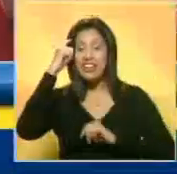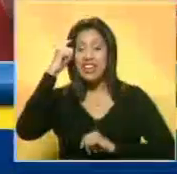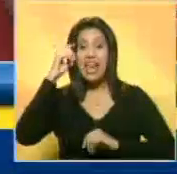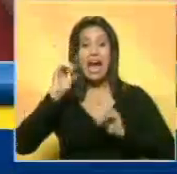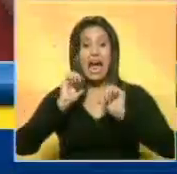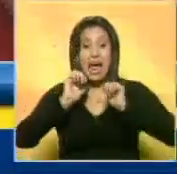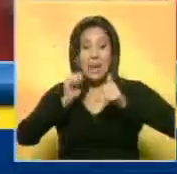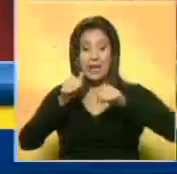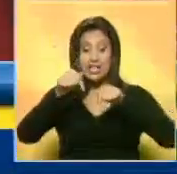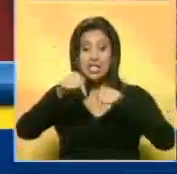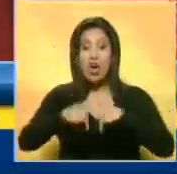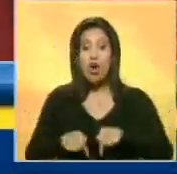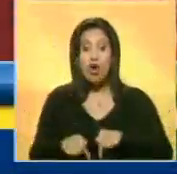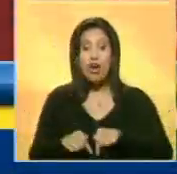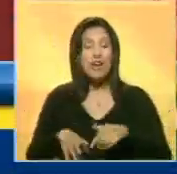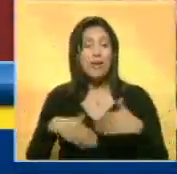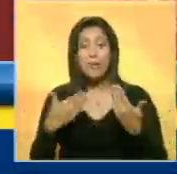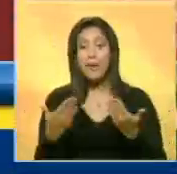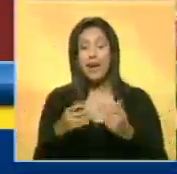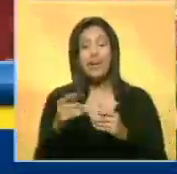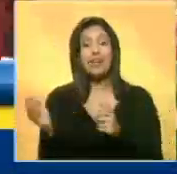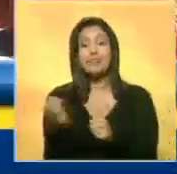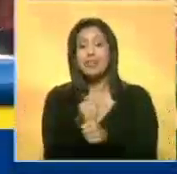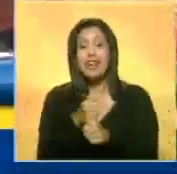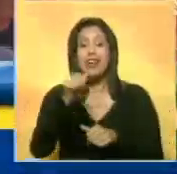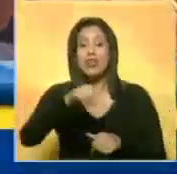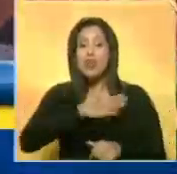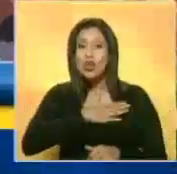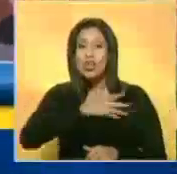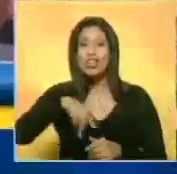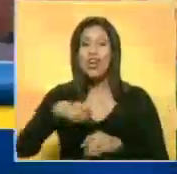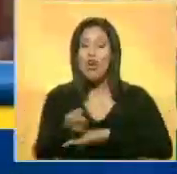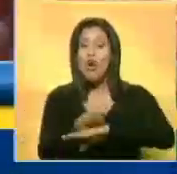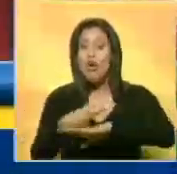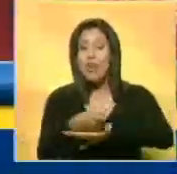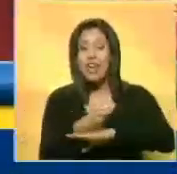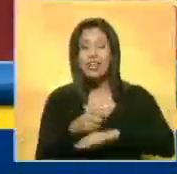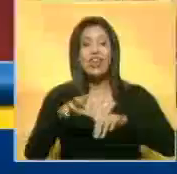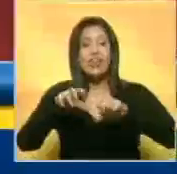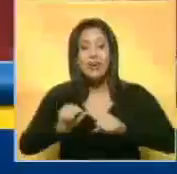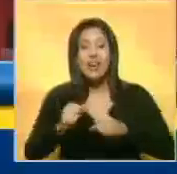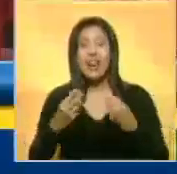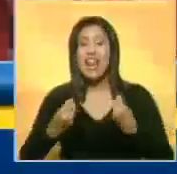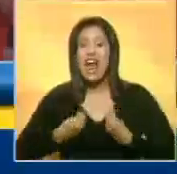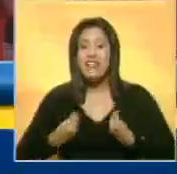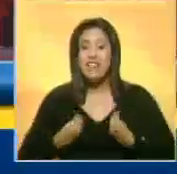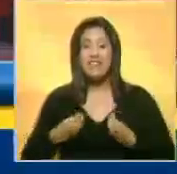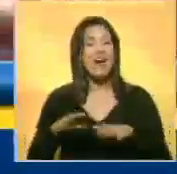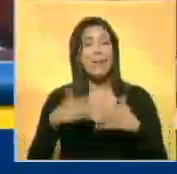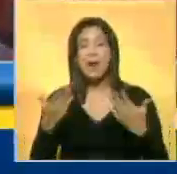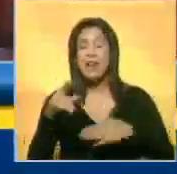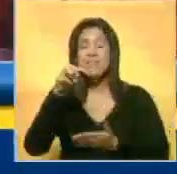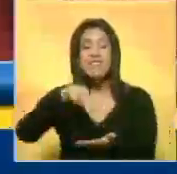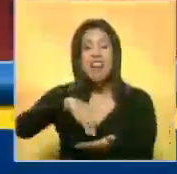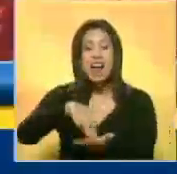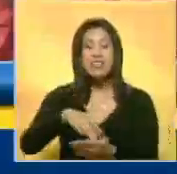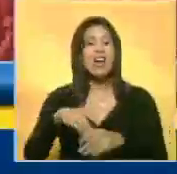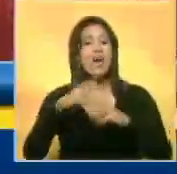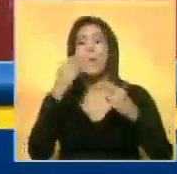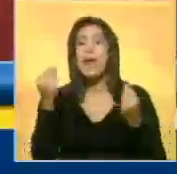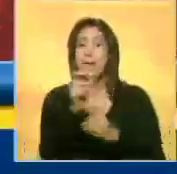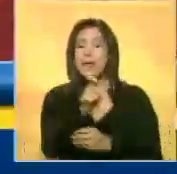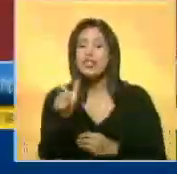a partir de hoy para que recuperemos nuestra gobernación, para la vida, para Miranda, para